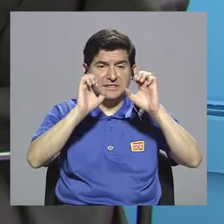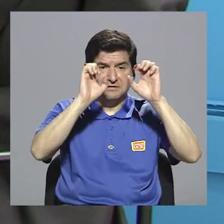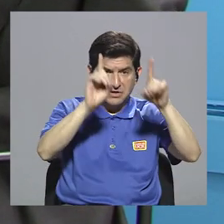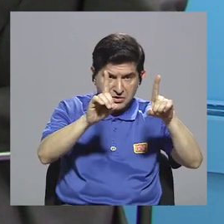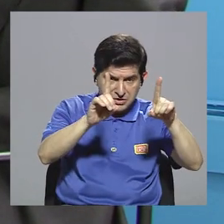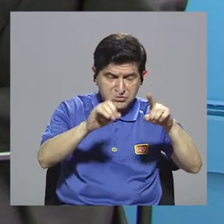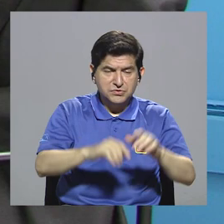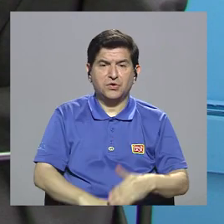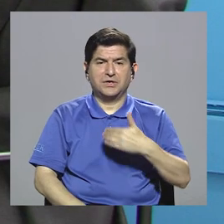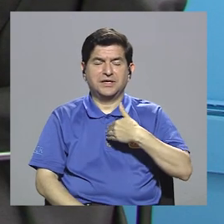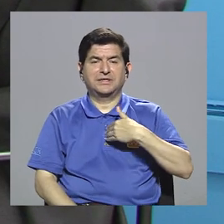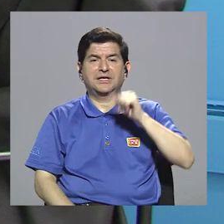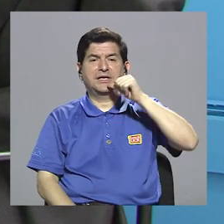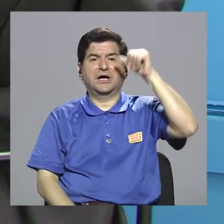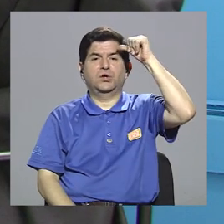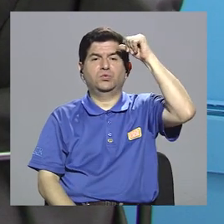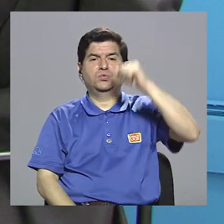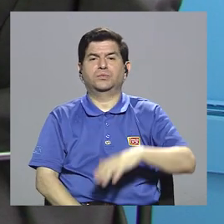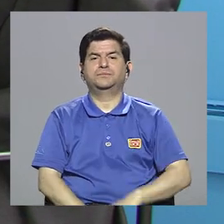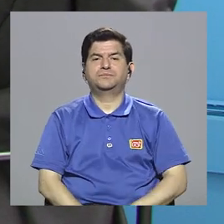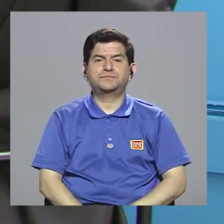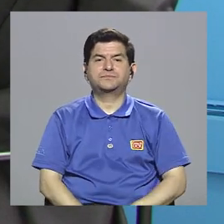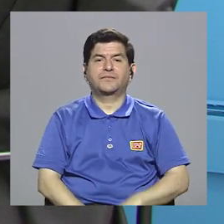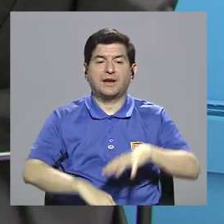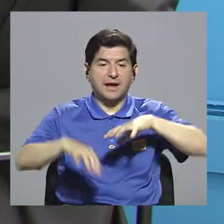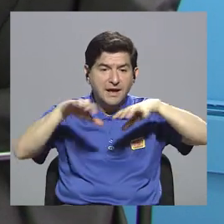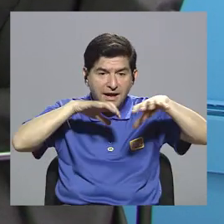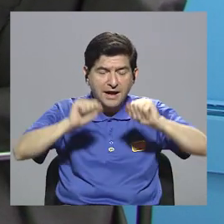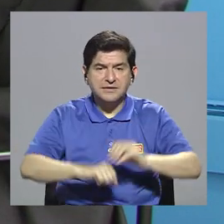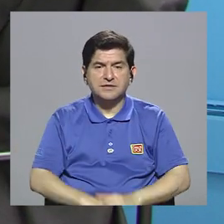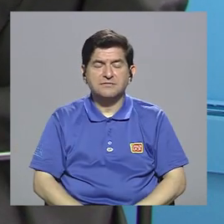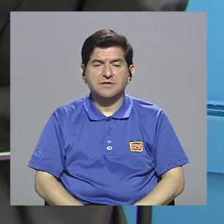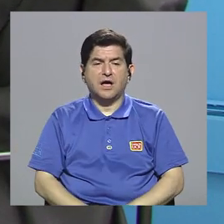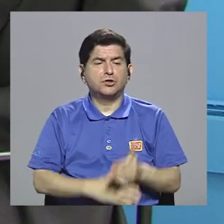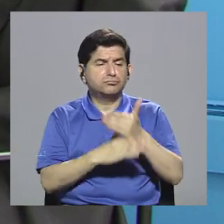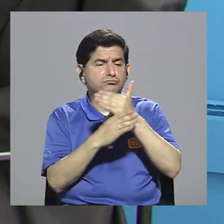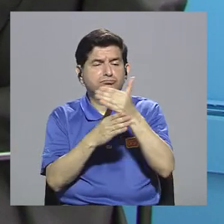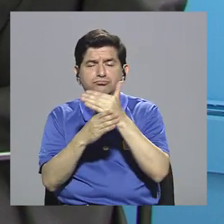a actividades que se comparten con niños